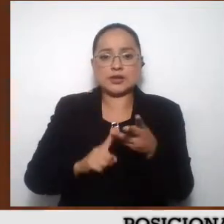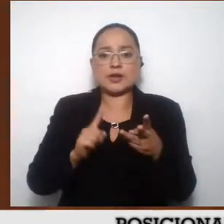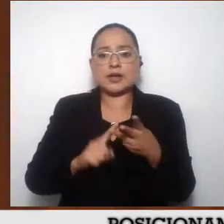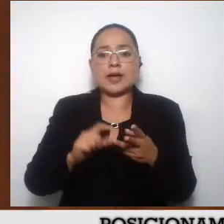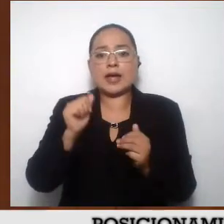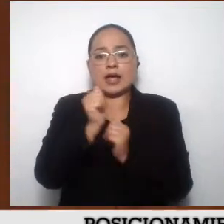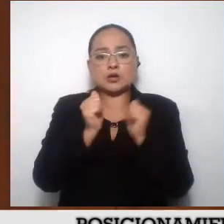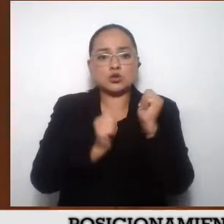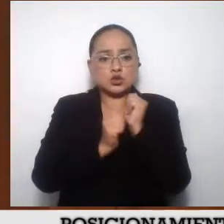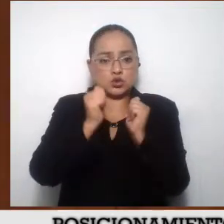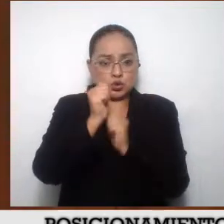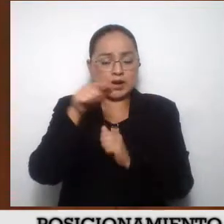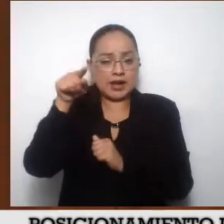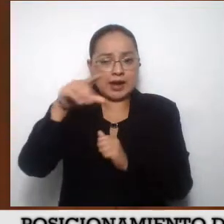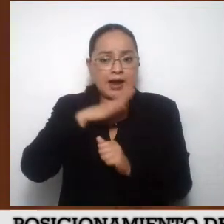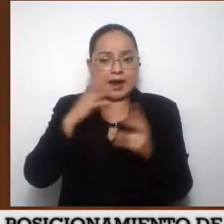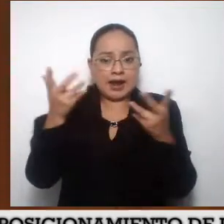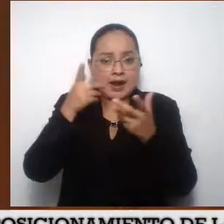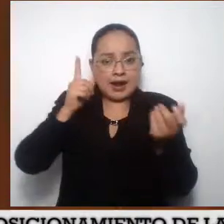se realizaron